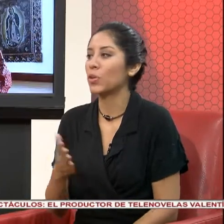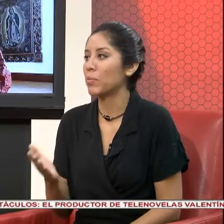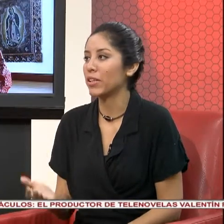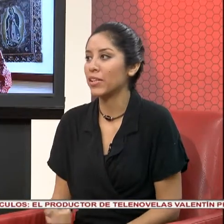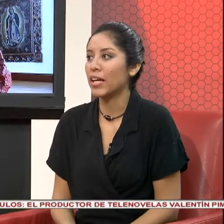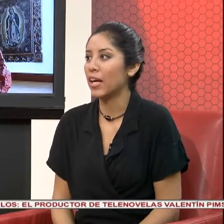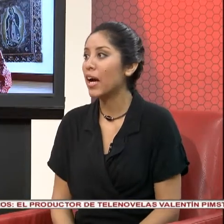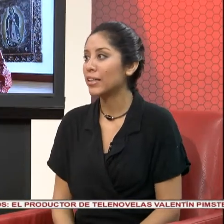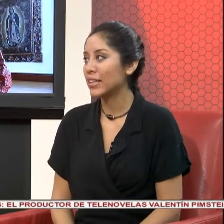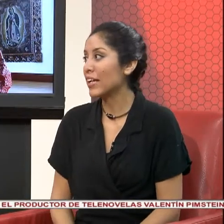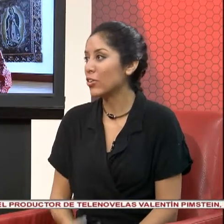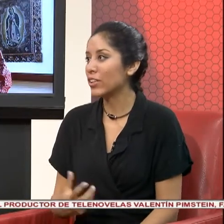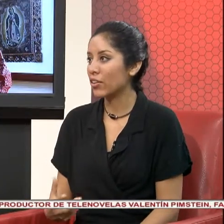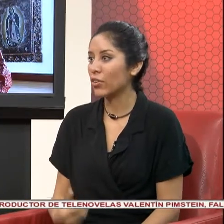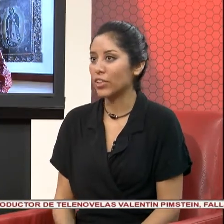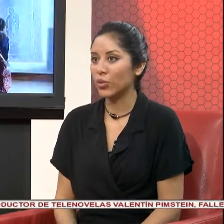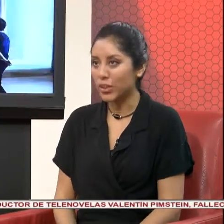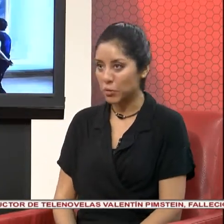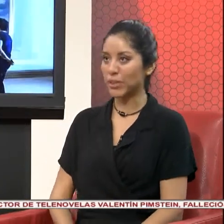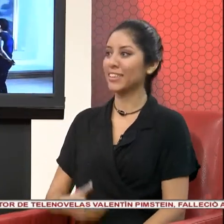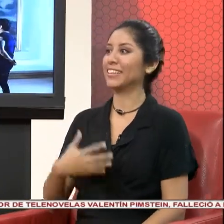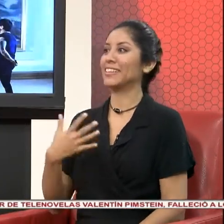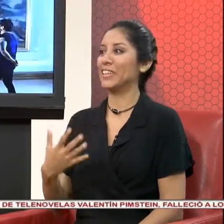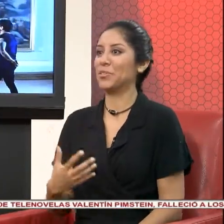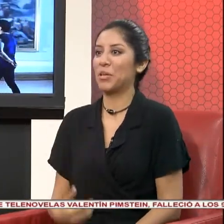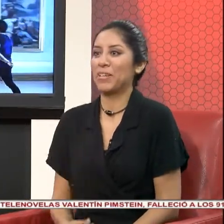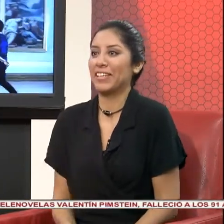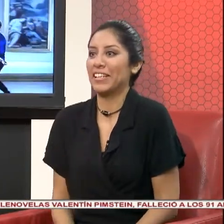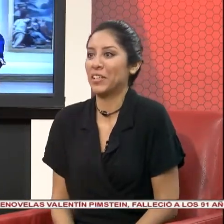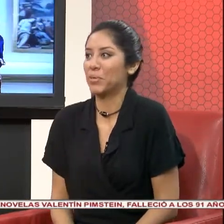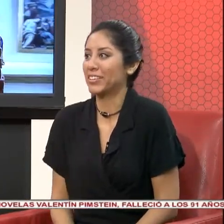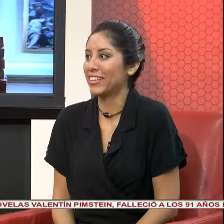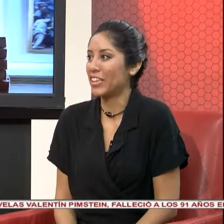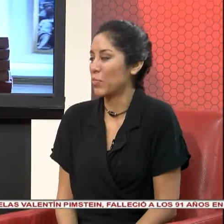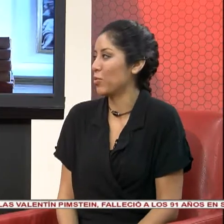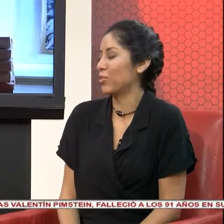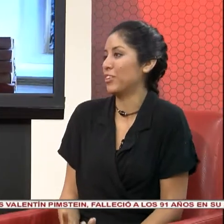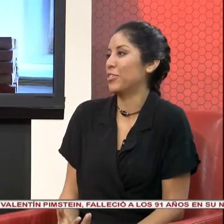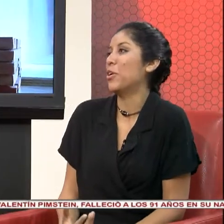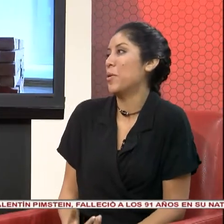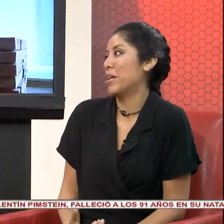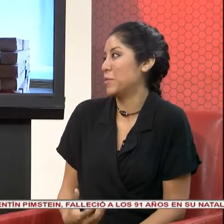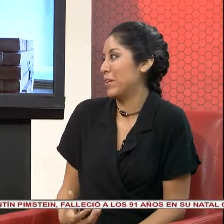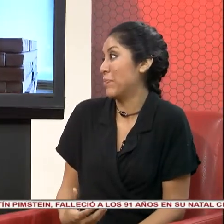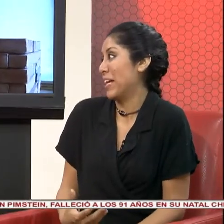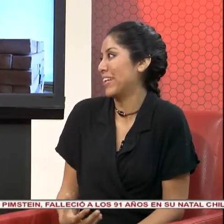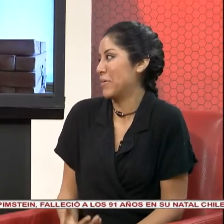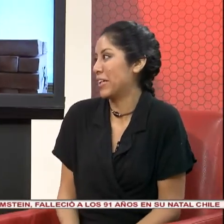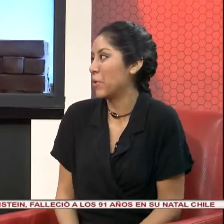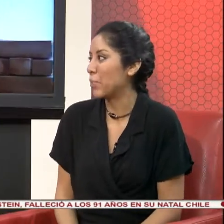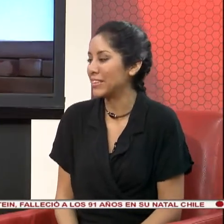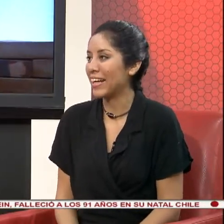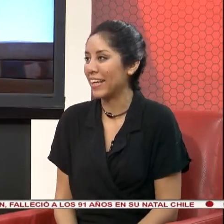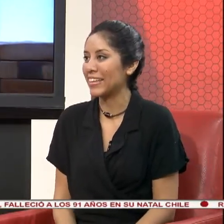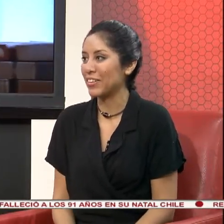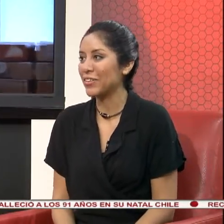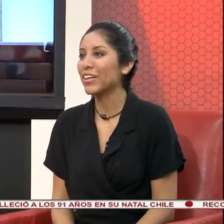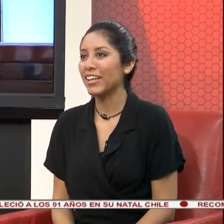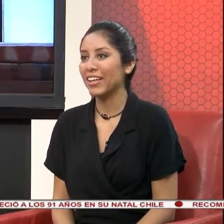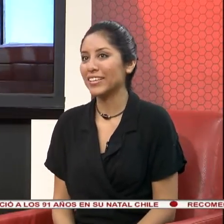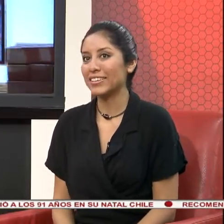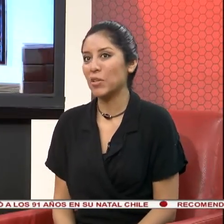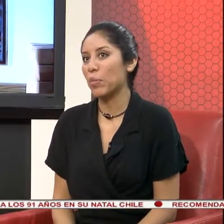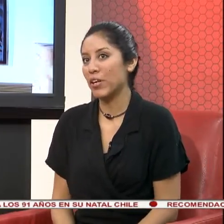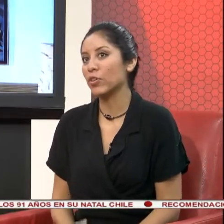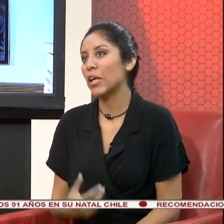visitante seguramente ya se ha encontrado con algunas piezas y seguramente le representa también un reto ver qué va a pasar ahí, ¿no?